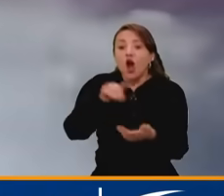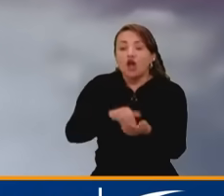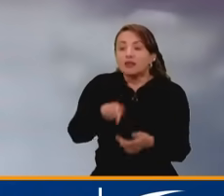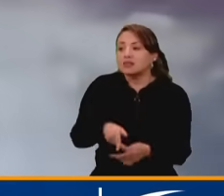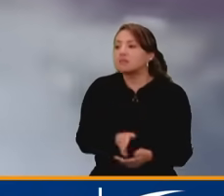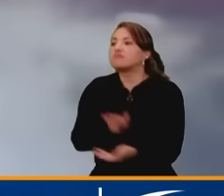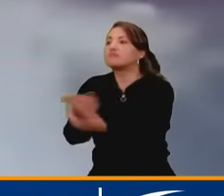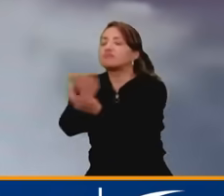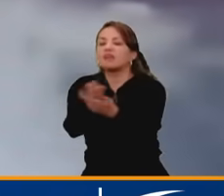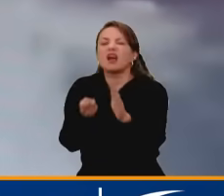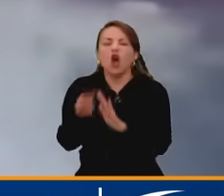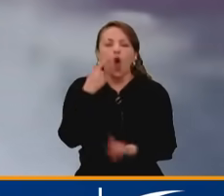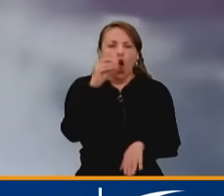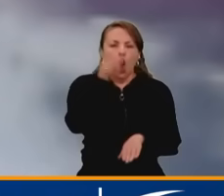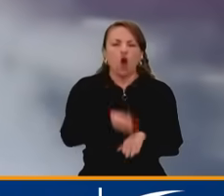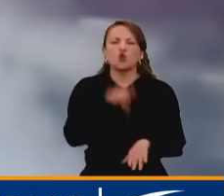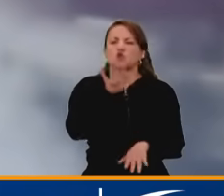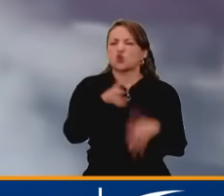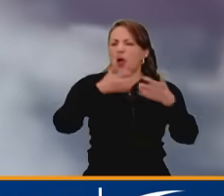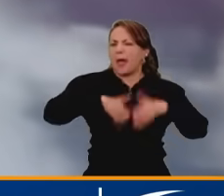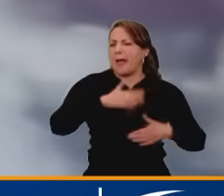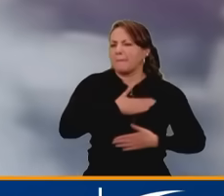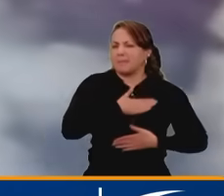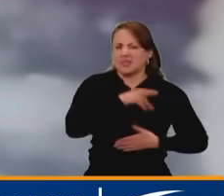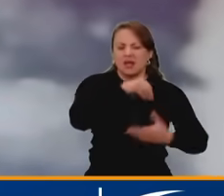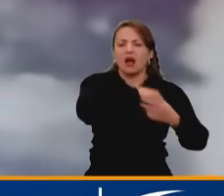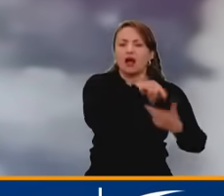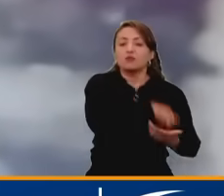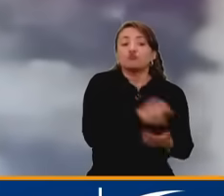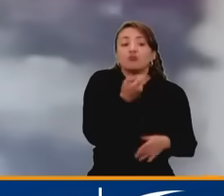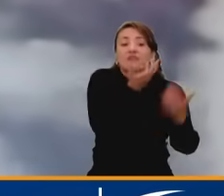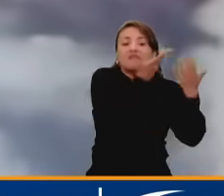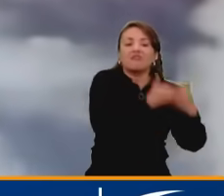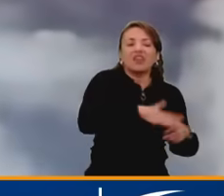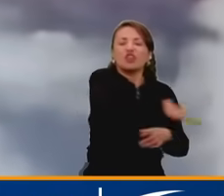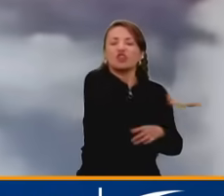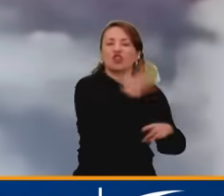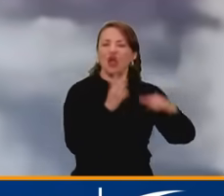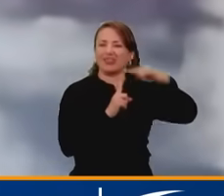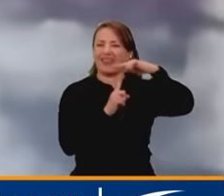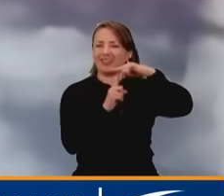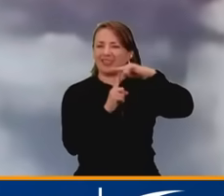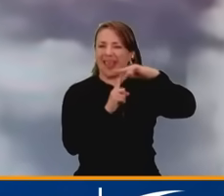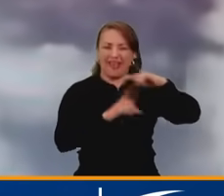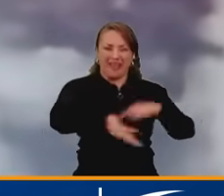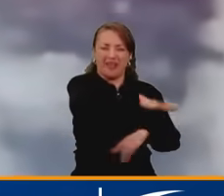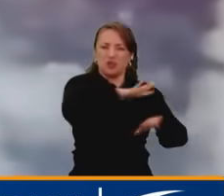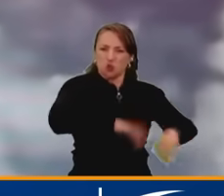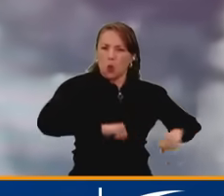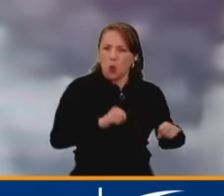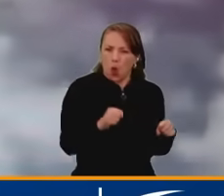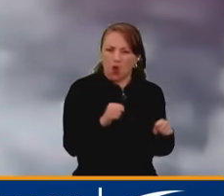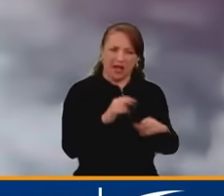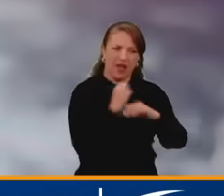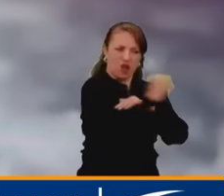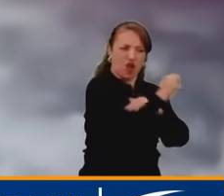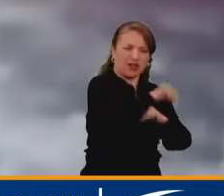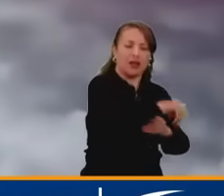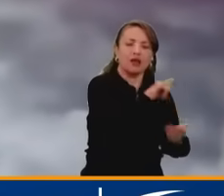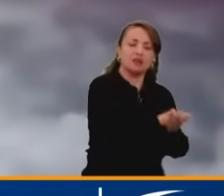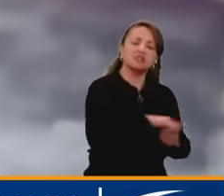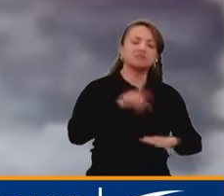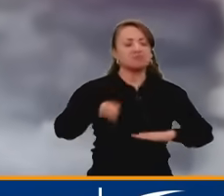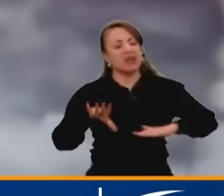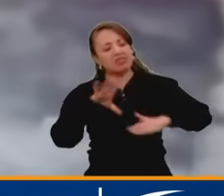víctima era un empresario que hacía pocos minutos había salido de la famosa zona t en el norte de Bogotá y había tomado ese taxi que lo